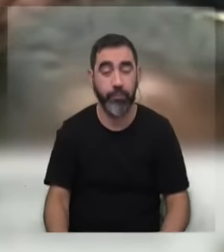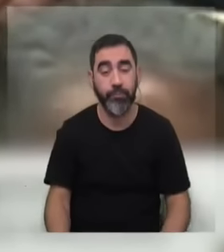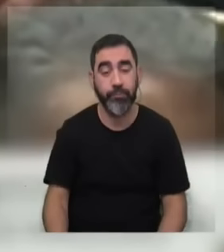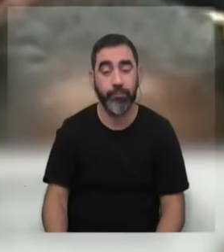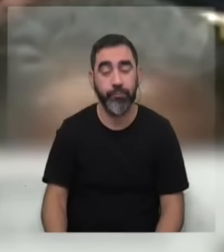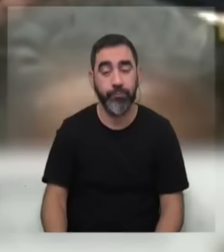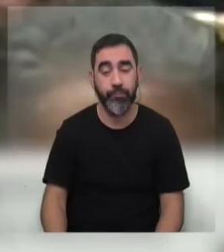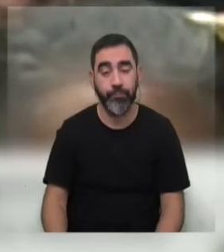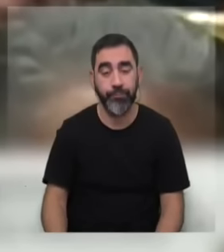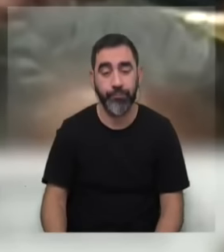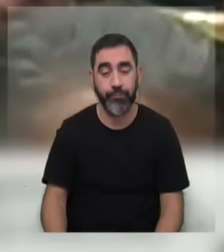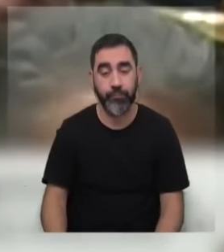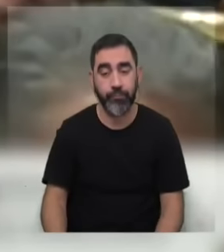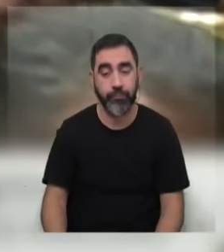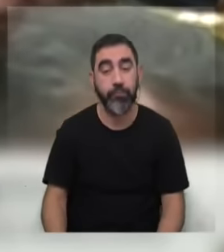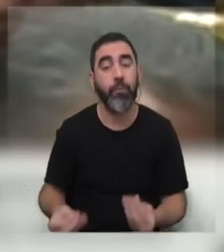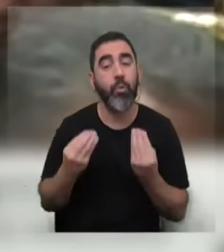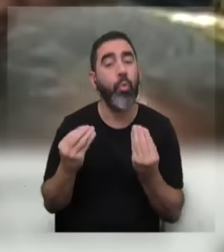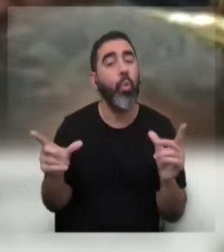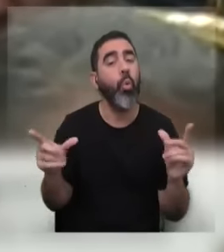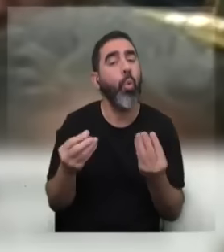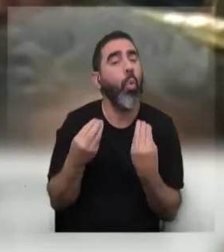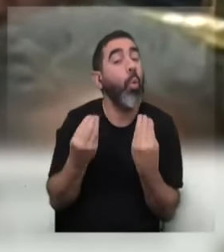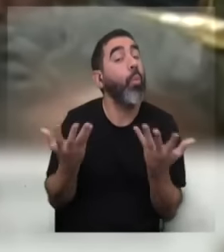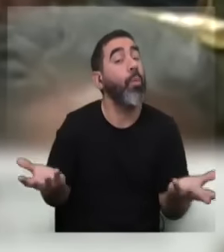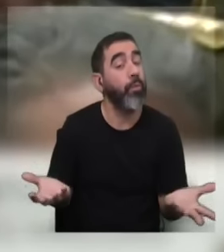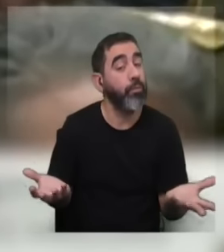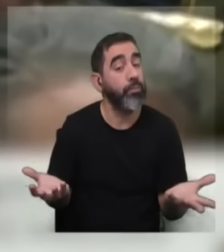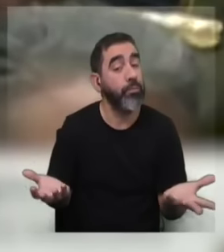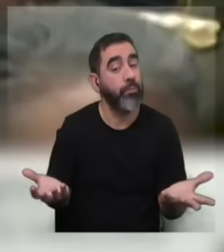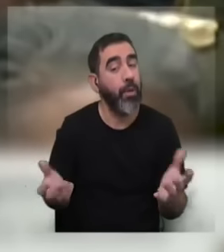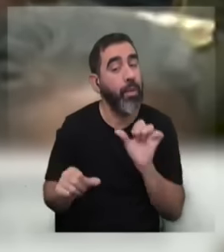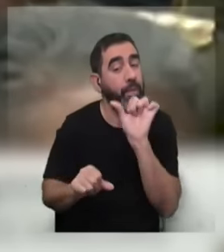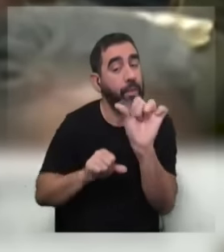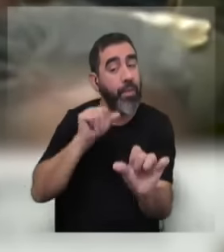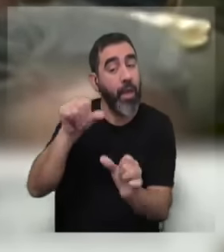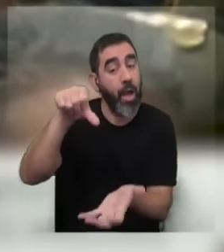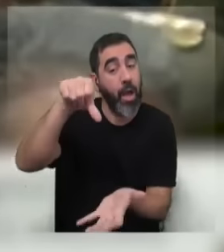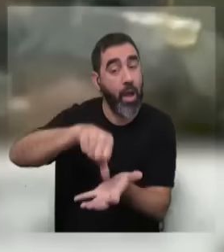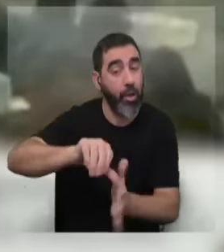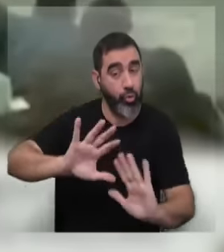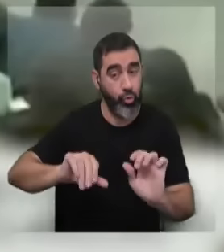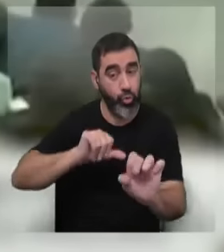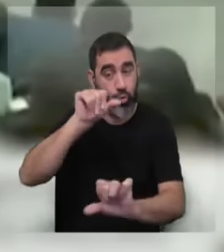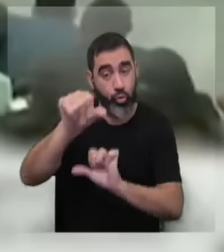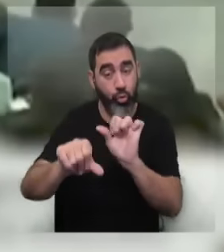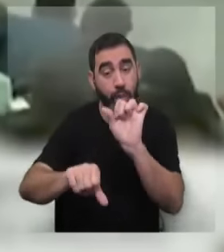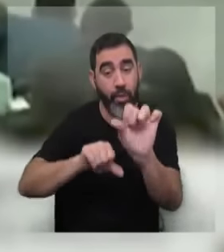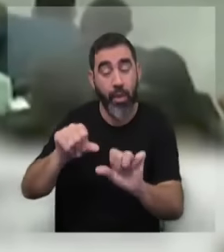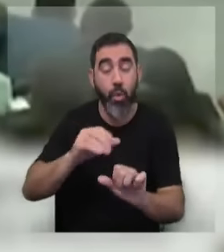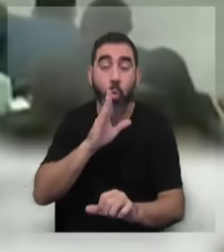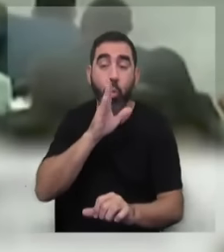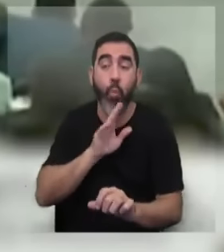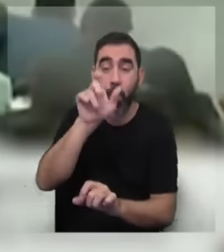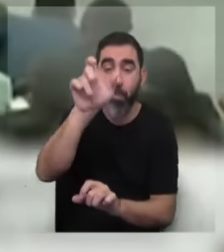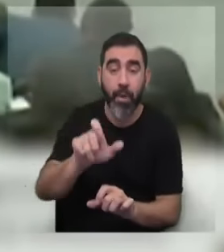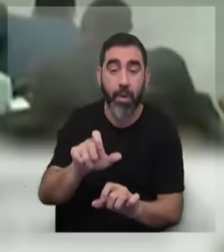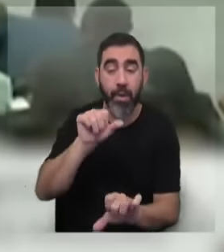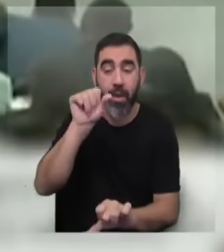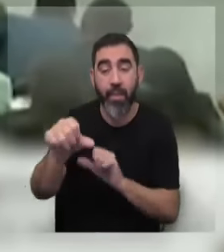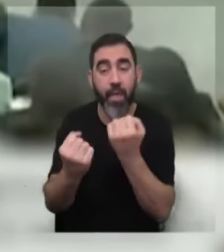guaidó y Cómo terminó esa película en daño al país daño a los humildes daño a